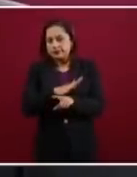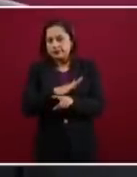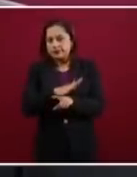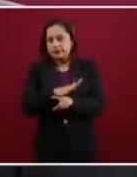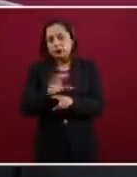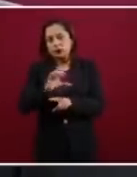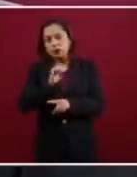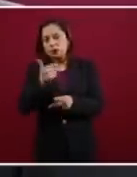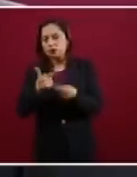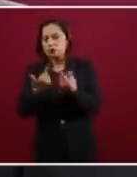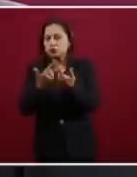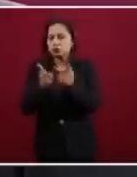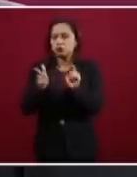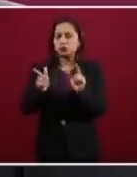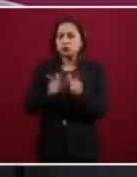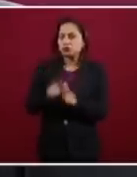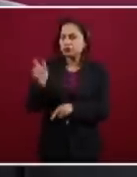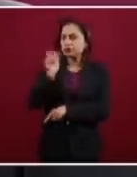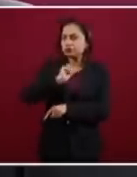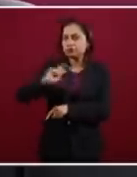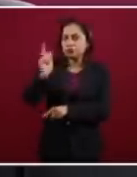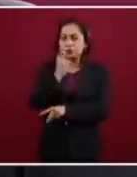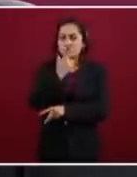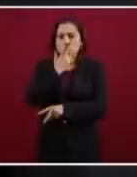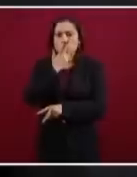intelectuales orgánicos